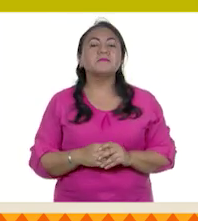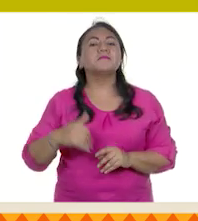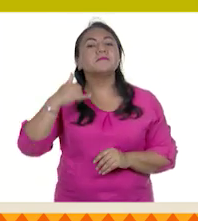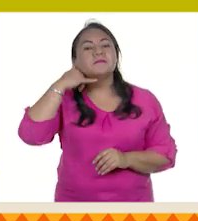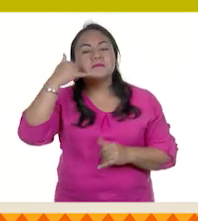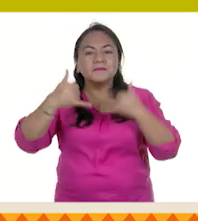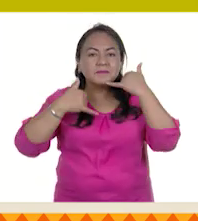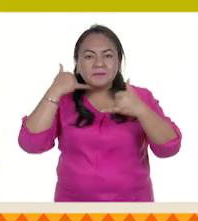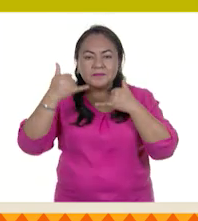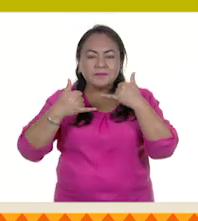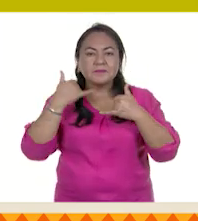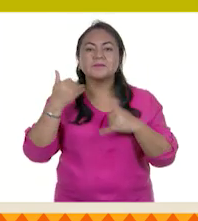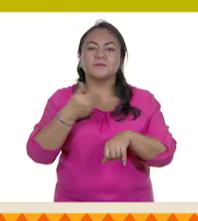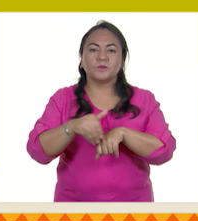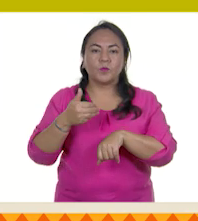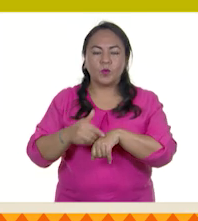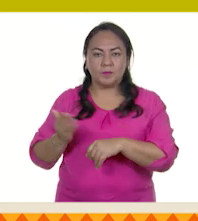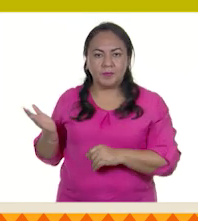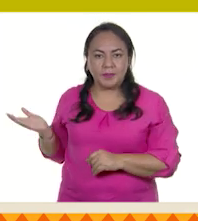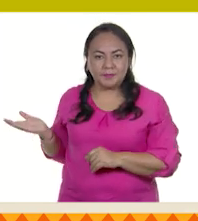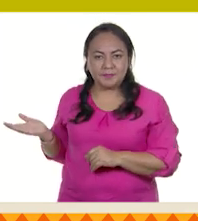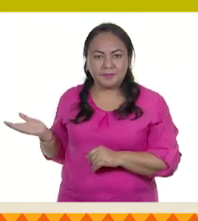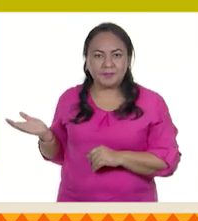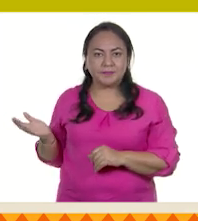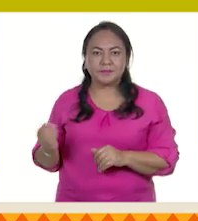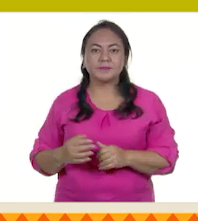Teléfonos Educatel